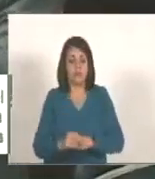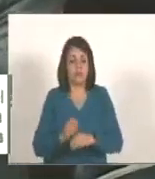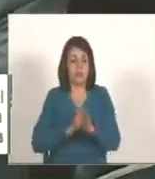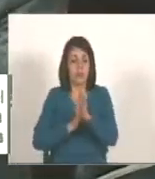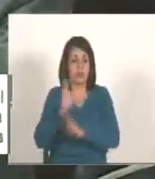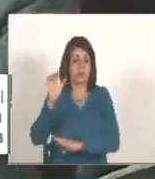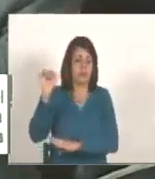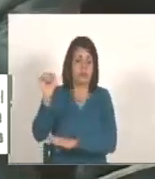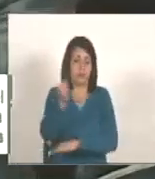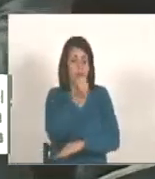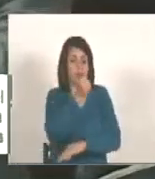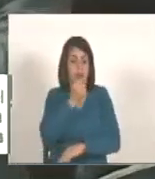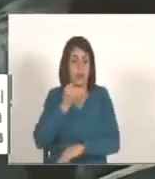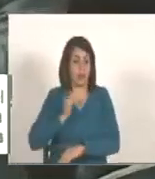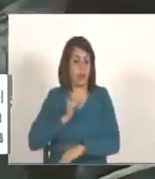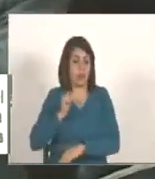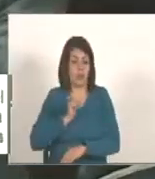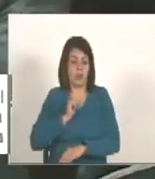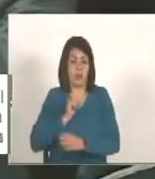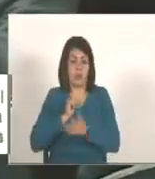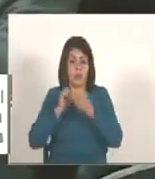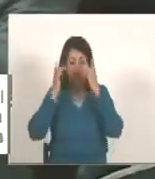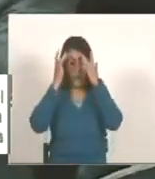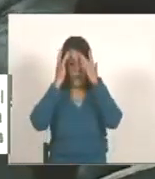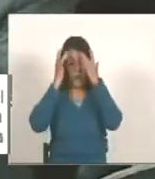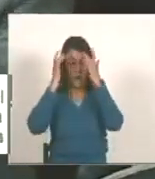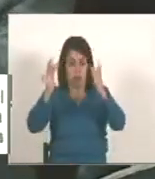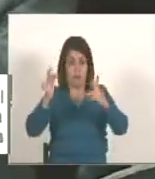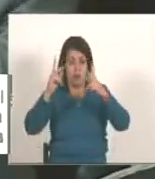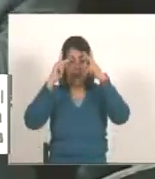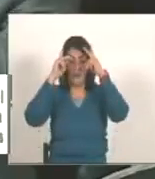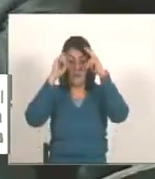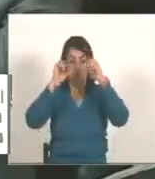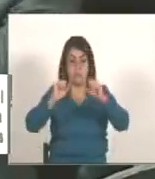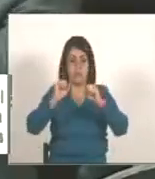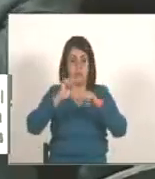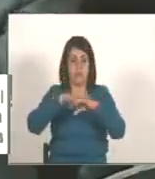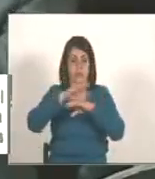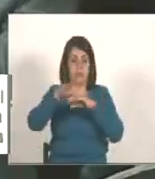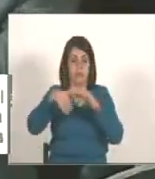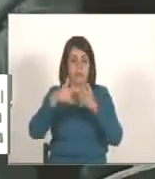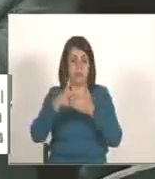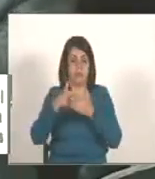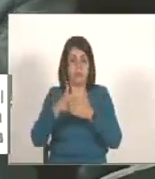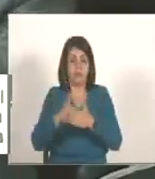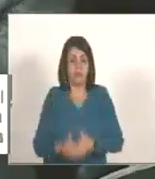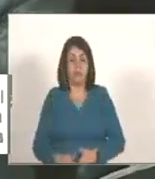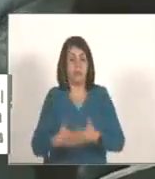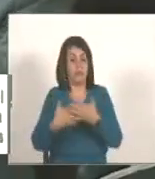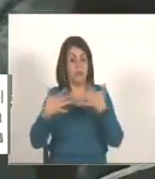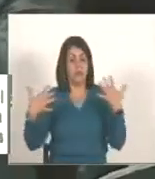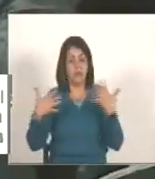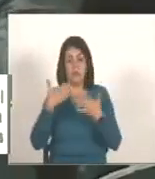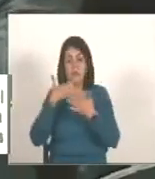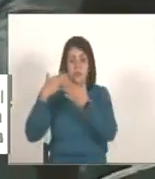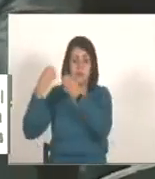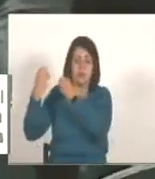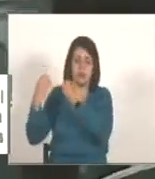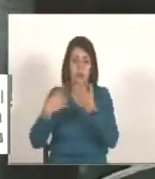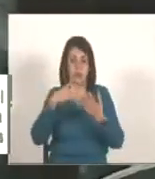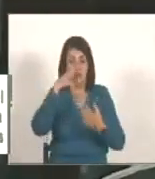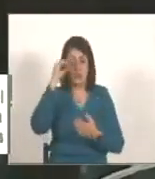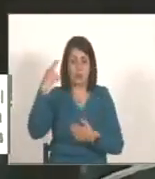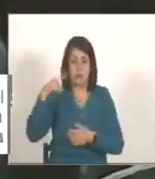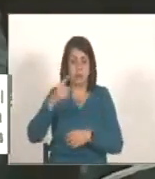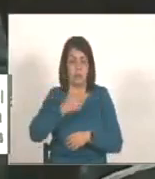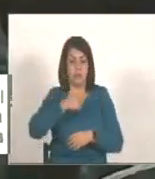seguir derrotando con la sabiduría, con el talento y con toda la gracia bendita que